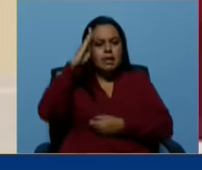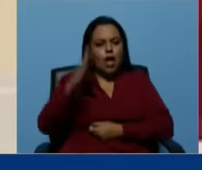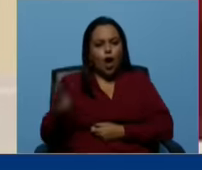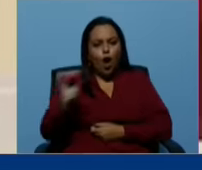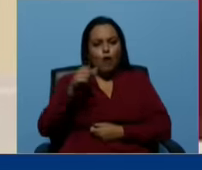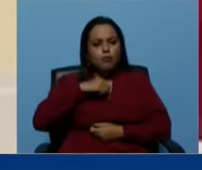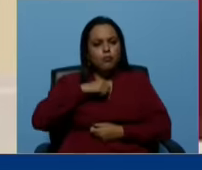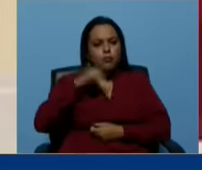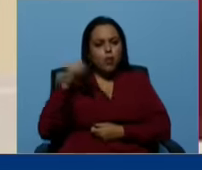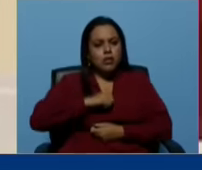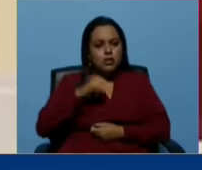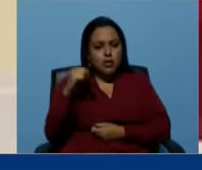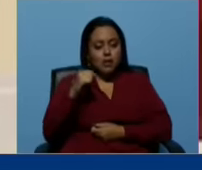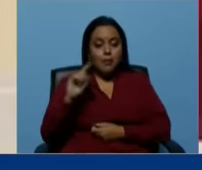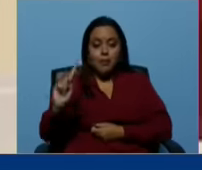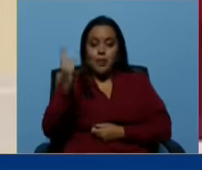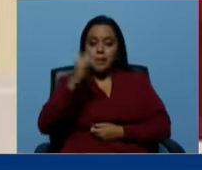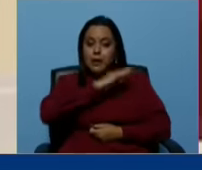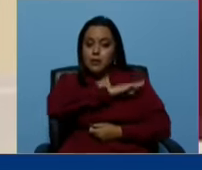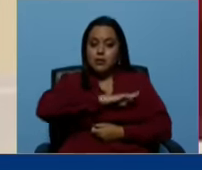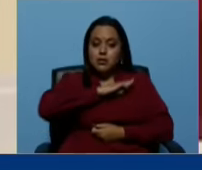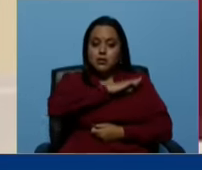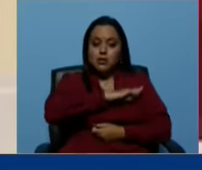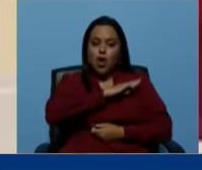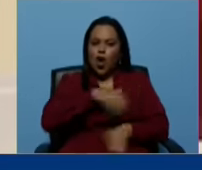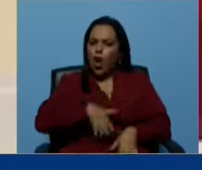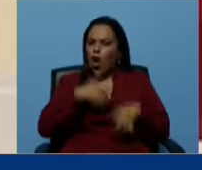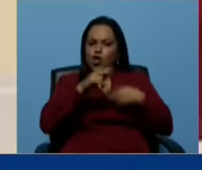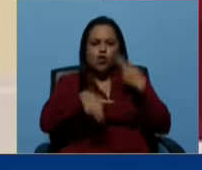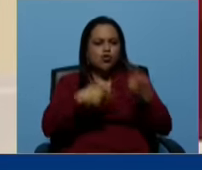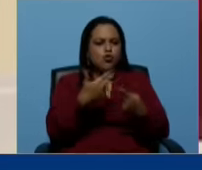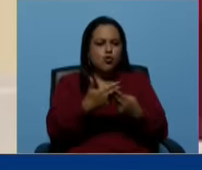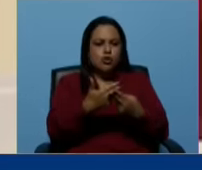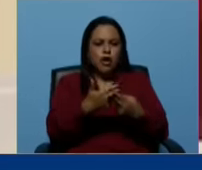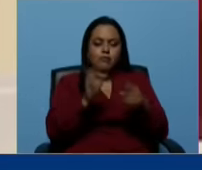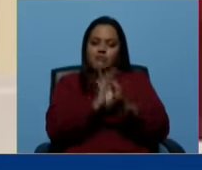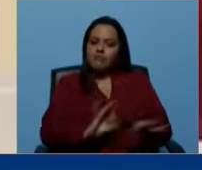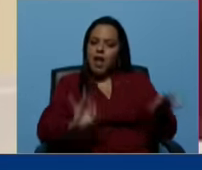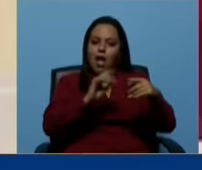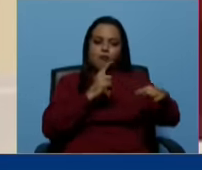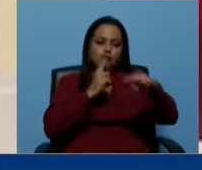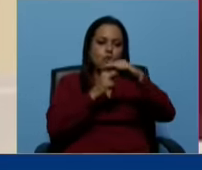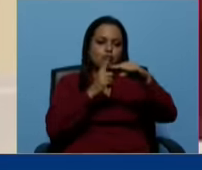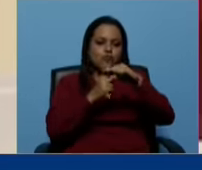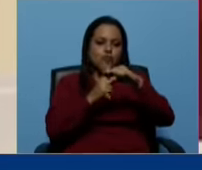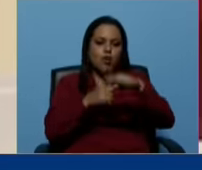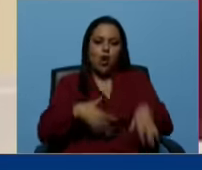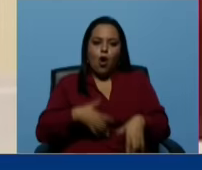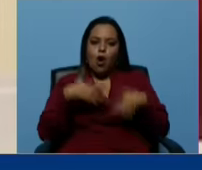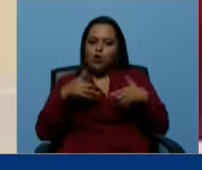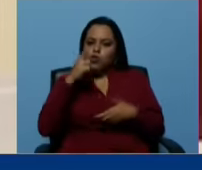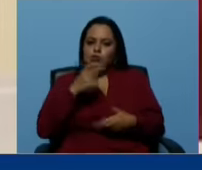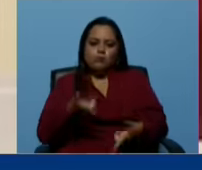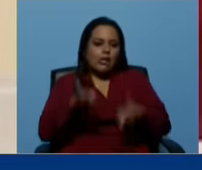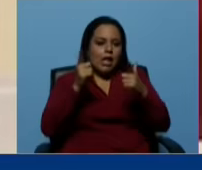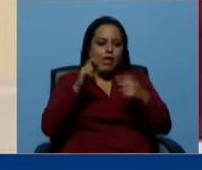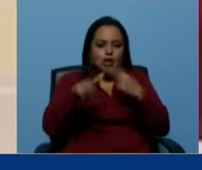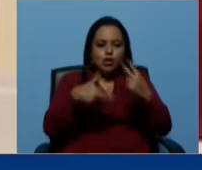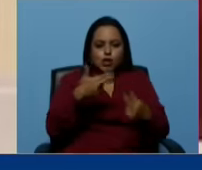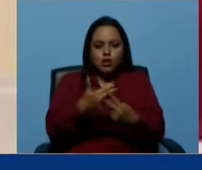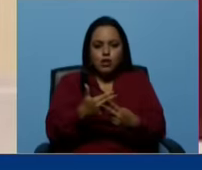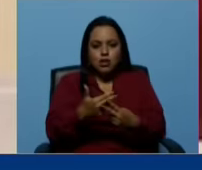odiar, primera misión que tiene. El odio nunca los ha conducido a nada bueno. El odio los ha conducido siempre